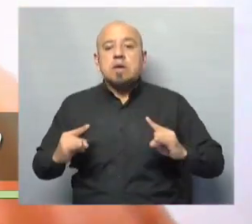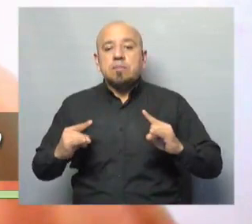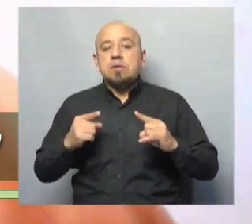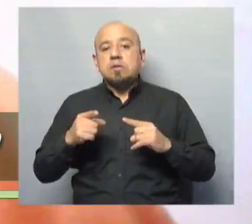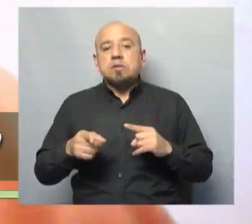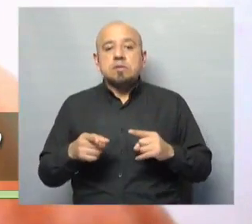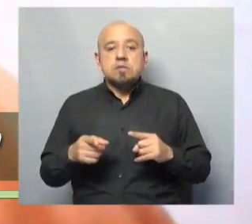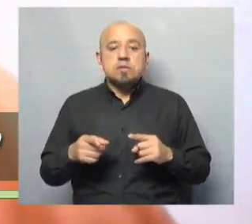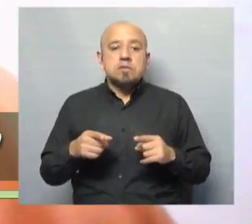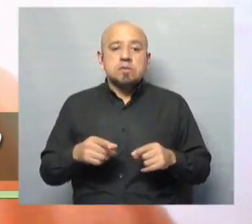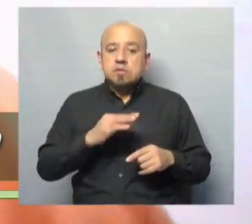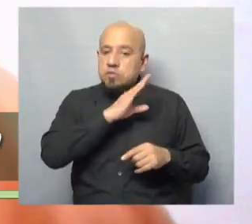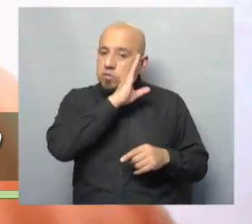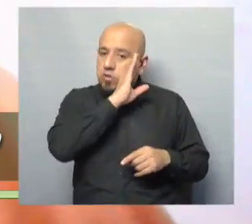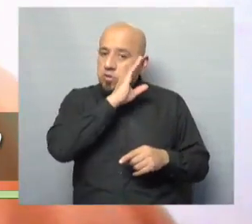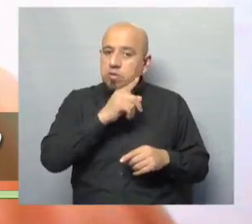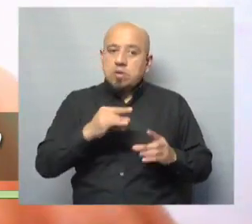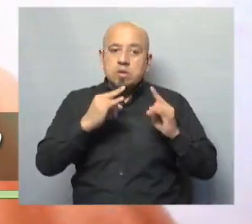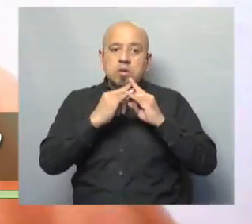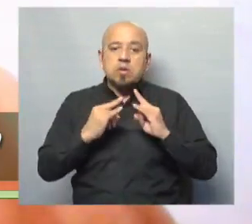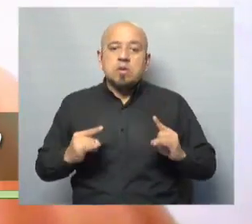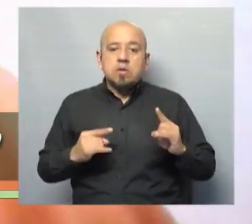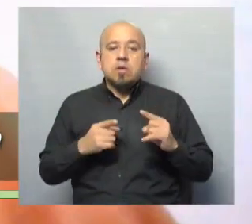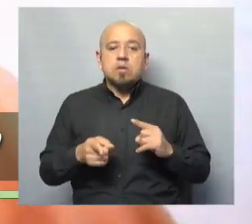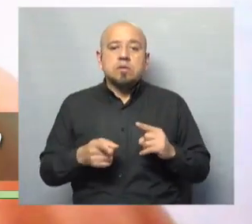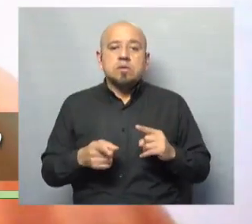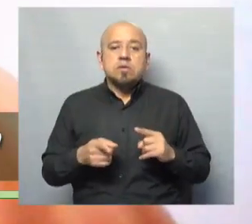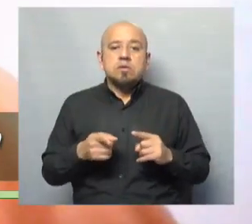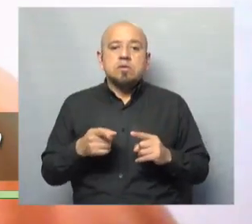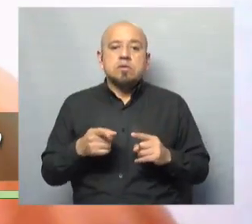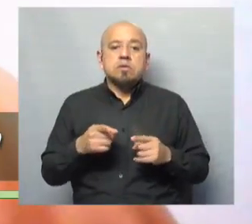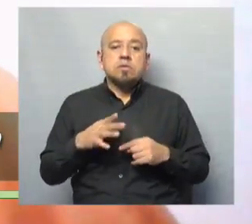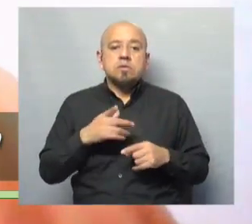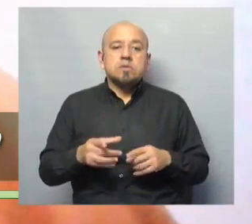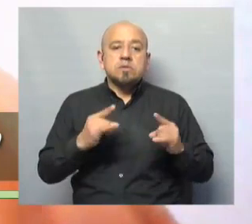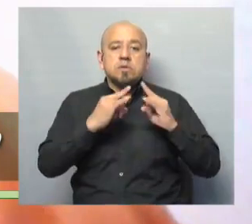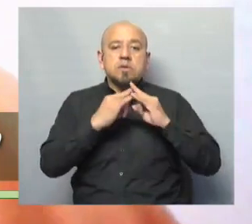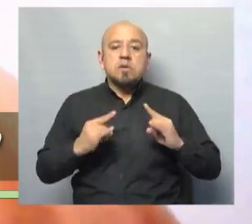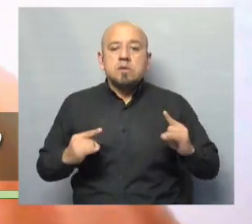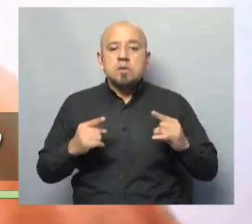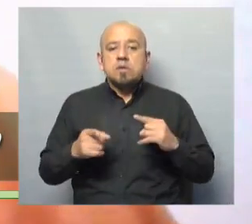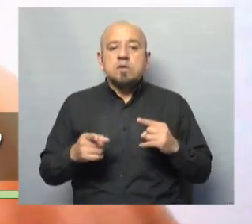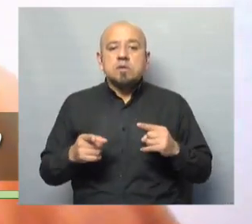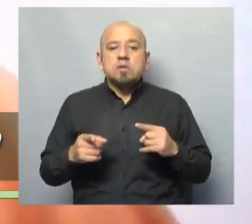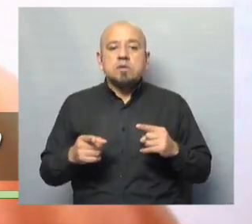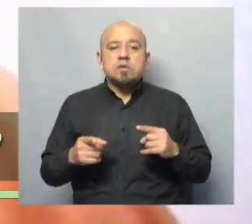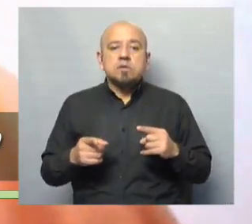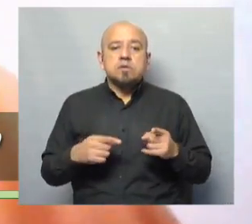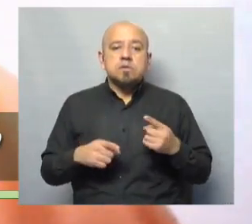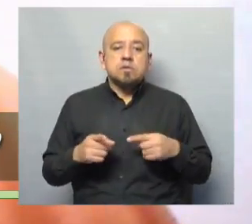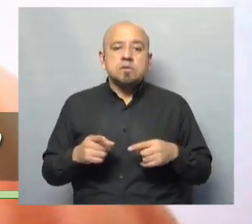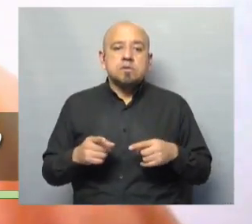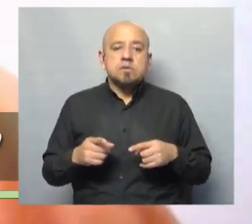este dormían así vivían todo el tiempo en ese lugar acampan cielo abierto y